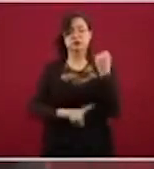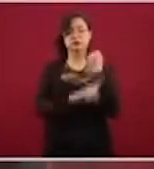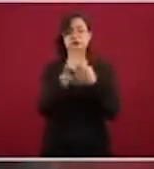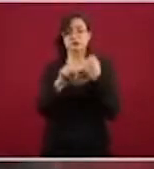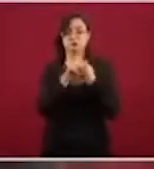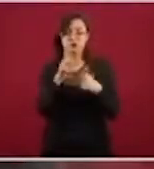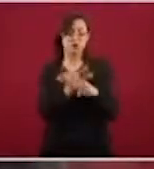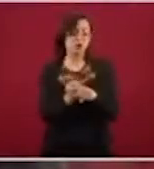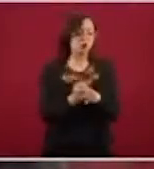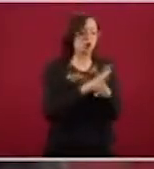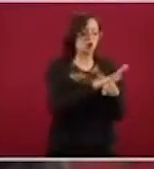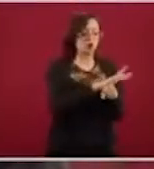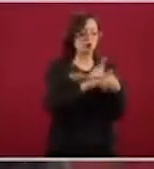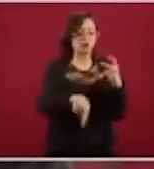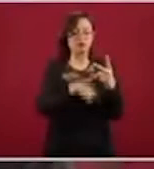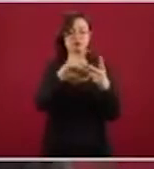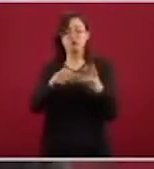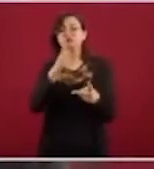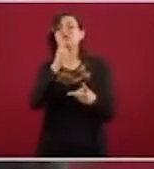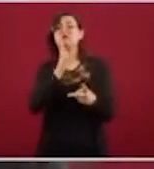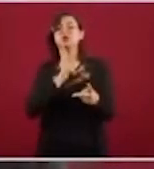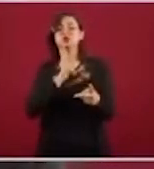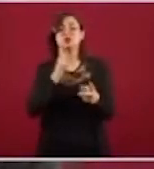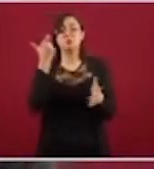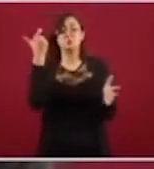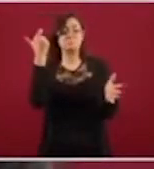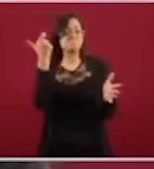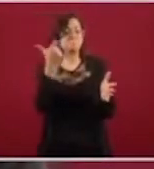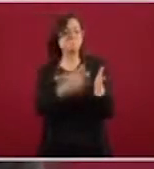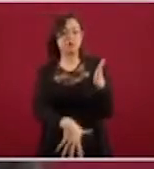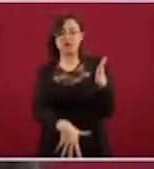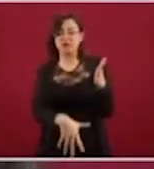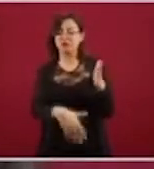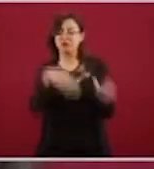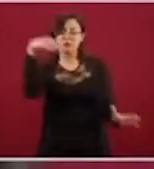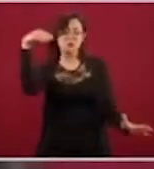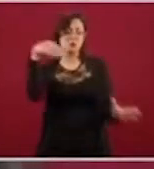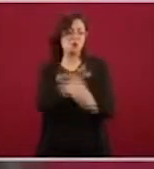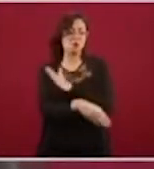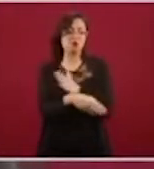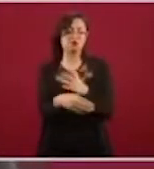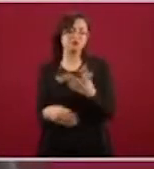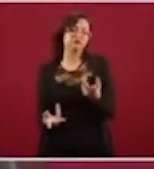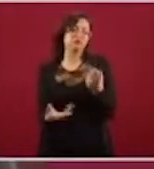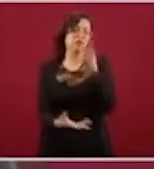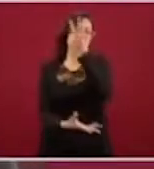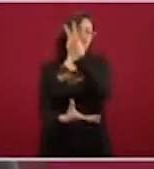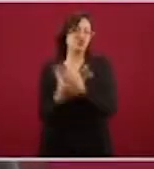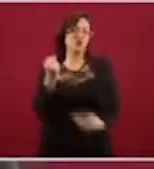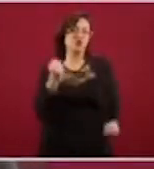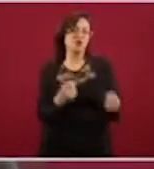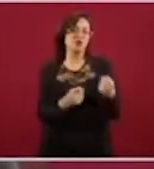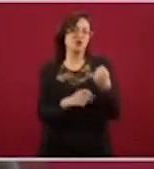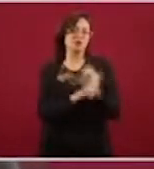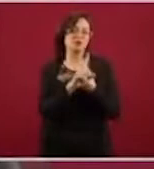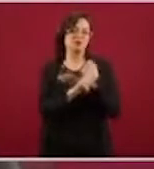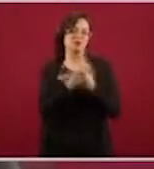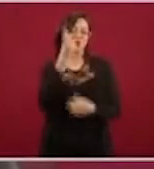también por la caída en los precios del petróleo, porque se juntaron. Los